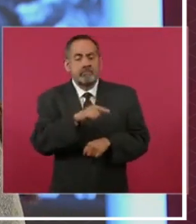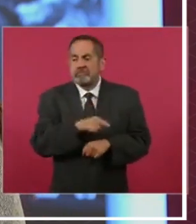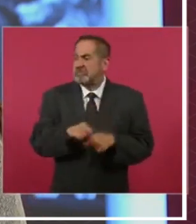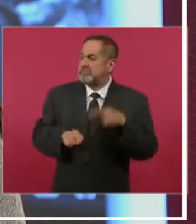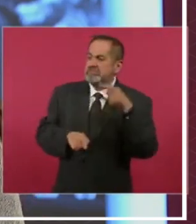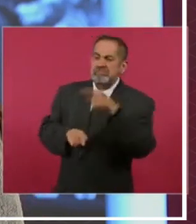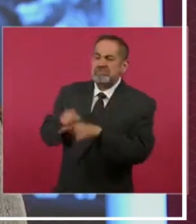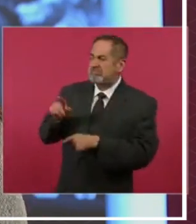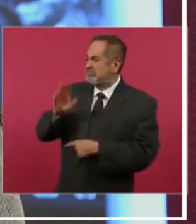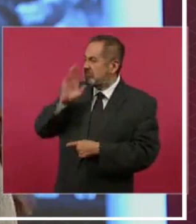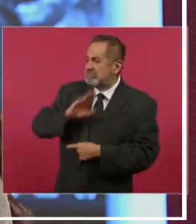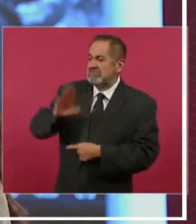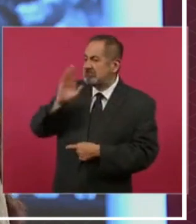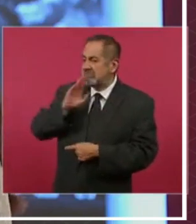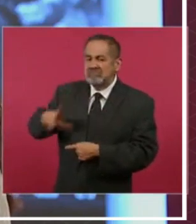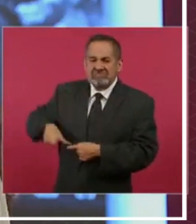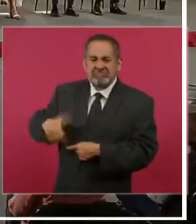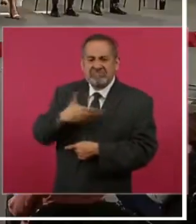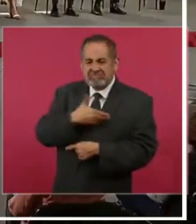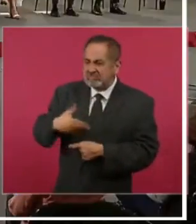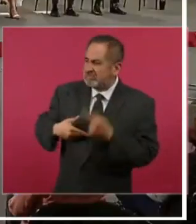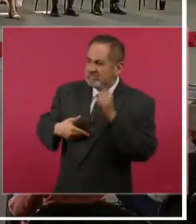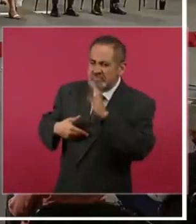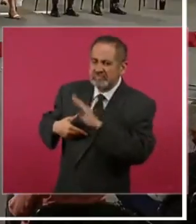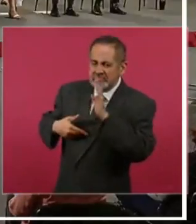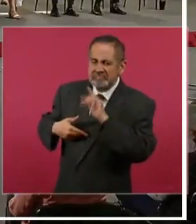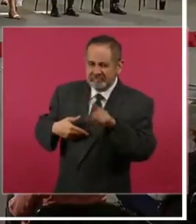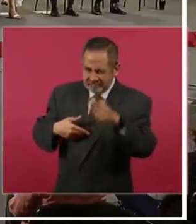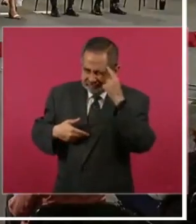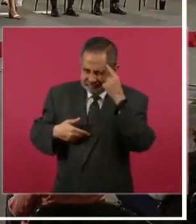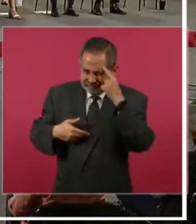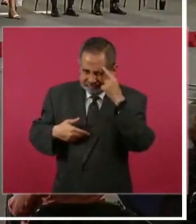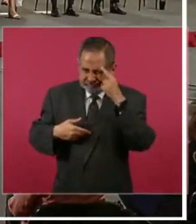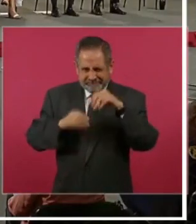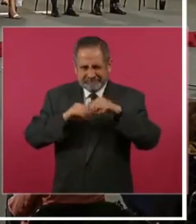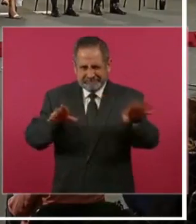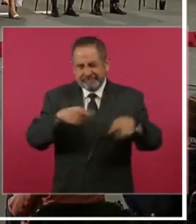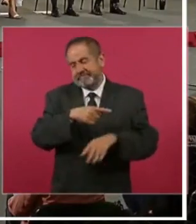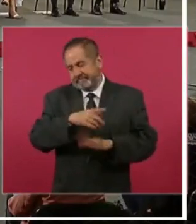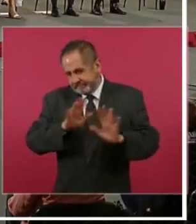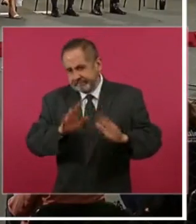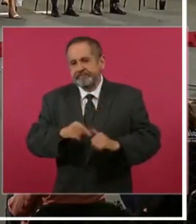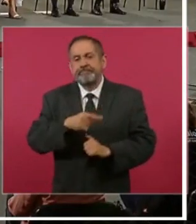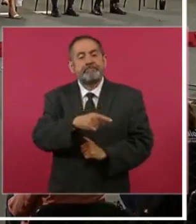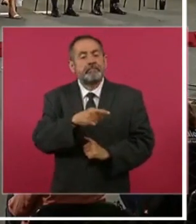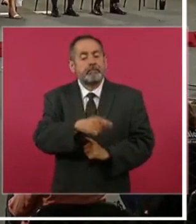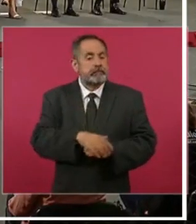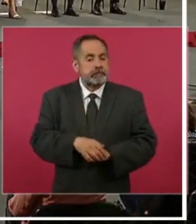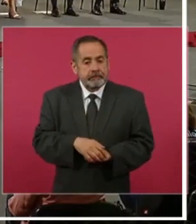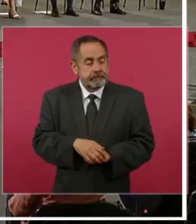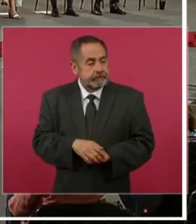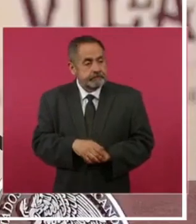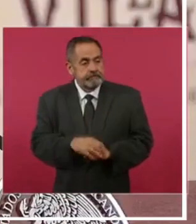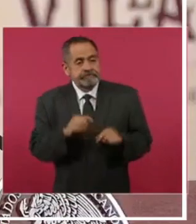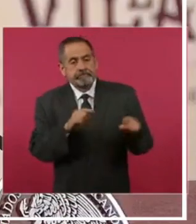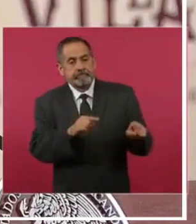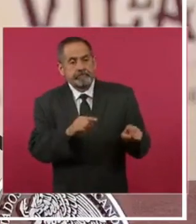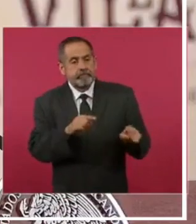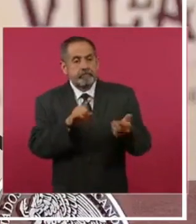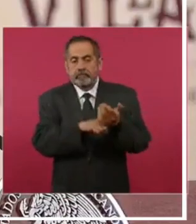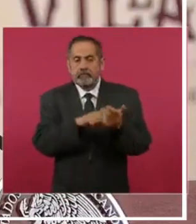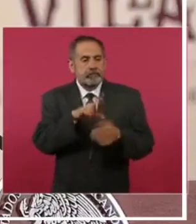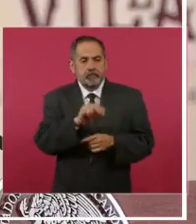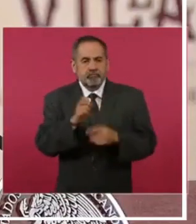política sanitaria del gobierno del presidente Andrés Manuel López Obrador. Aunque Larry Ann no es